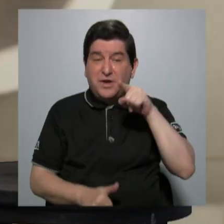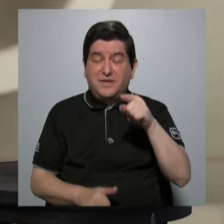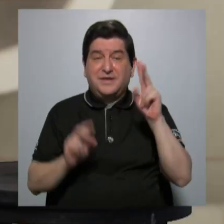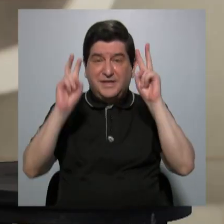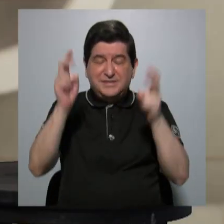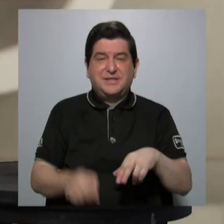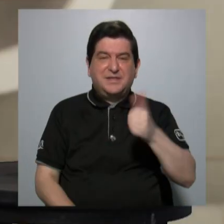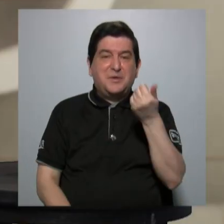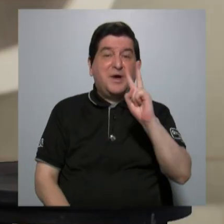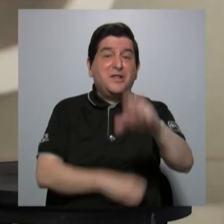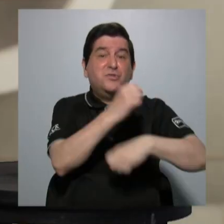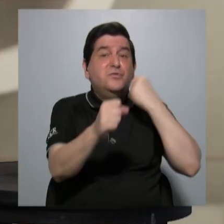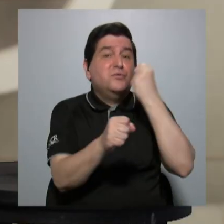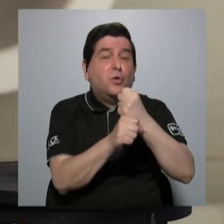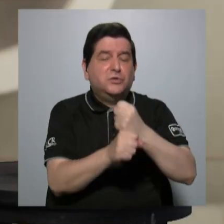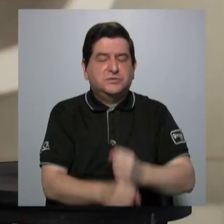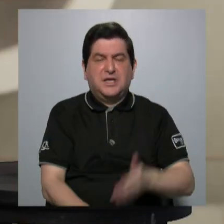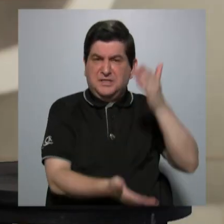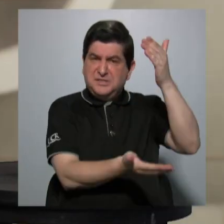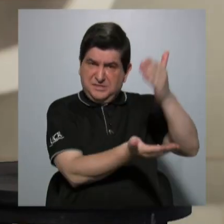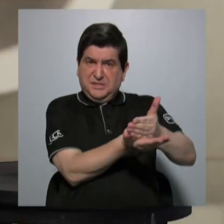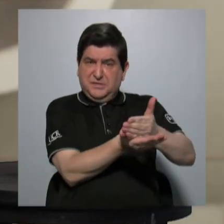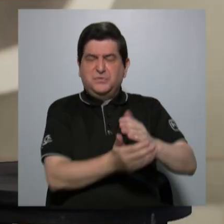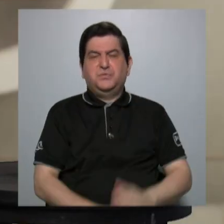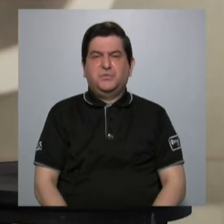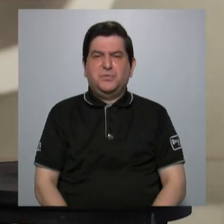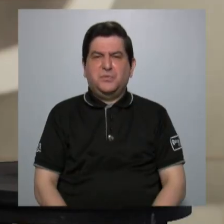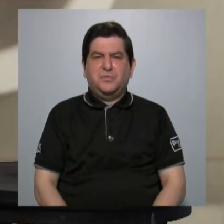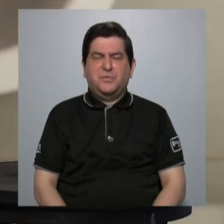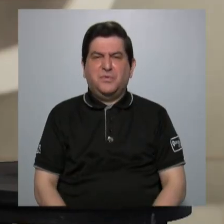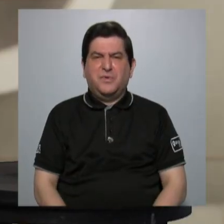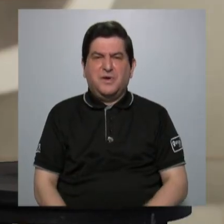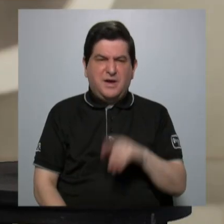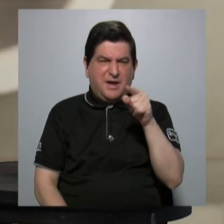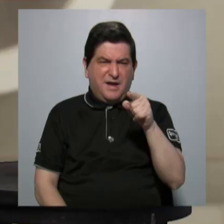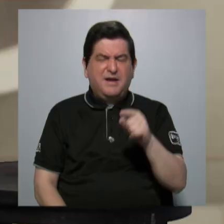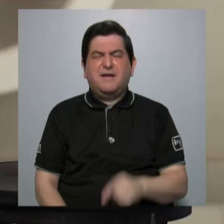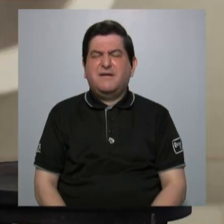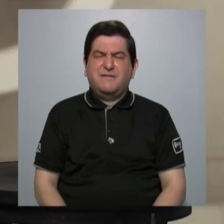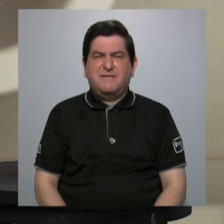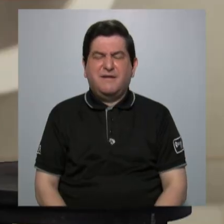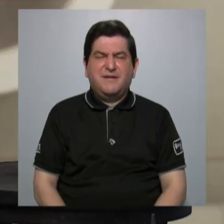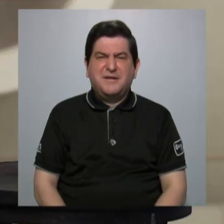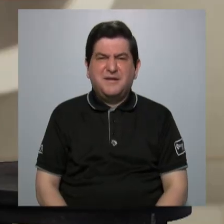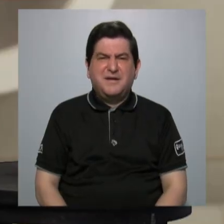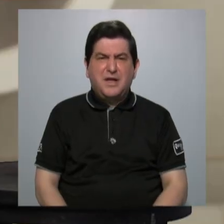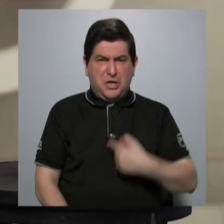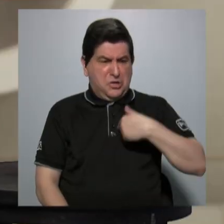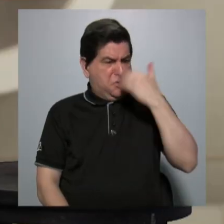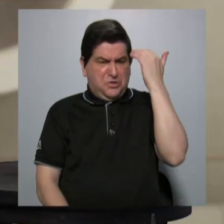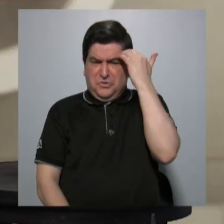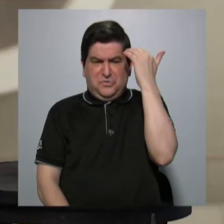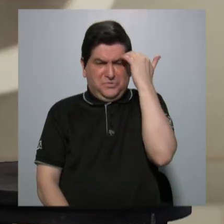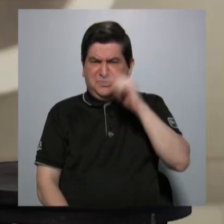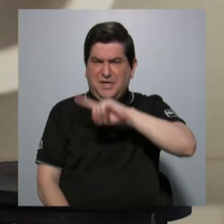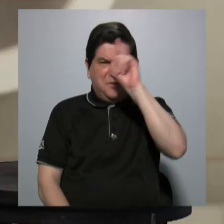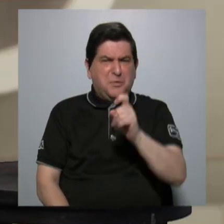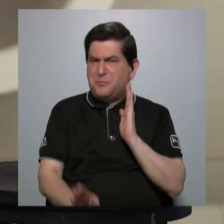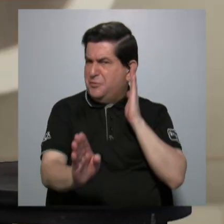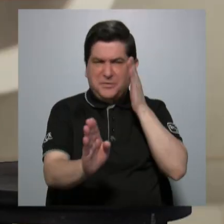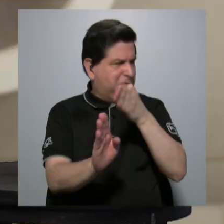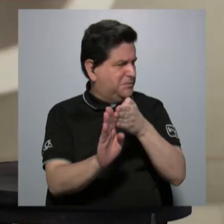esto tiene hace 12 años, se para porque se manifiesta, pero no que yo conozca una